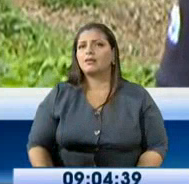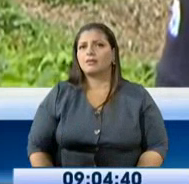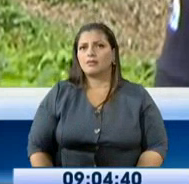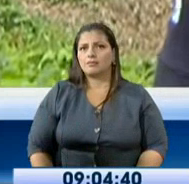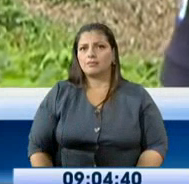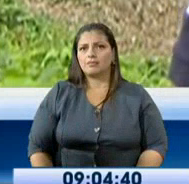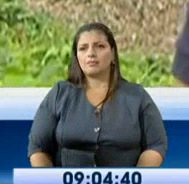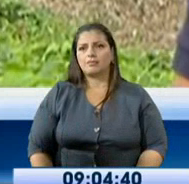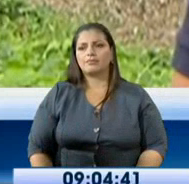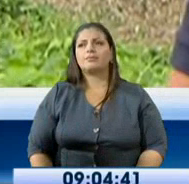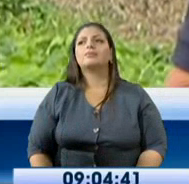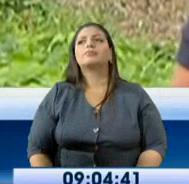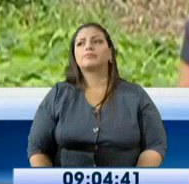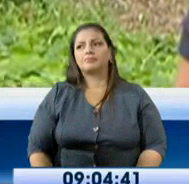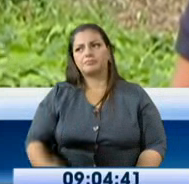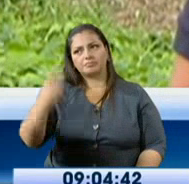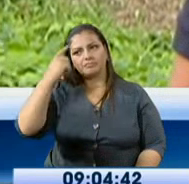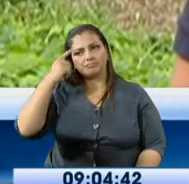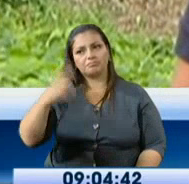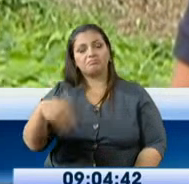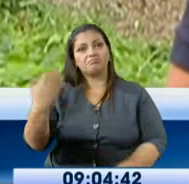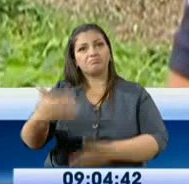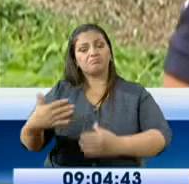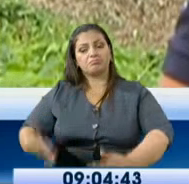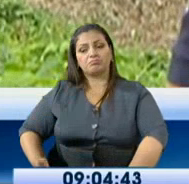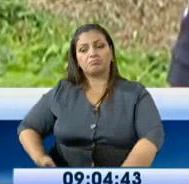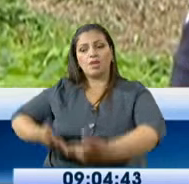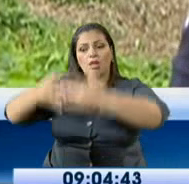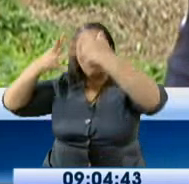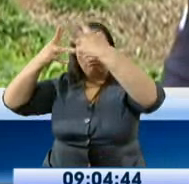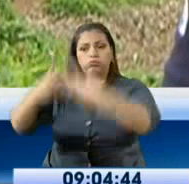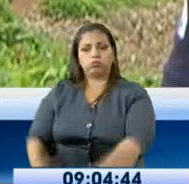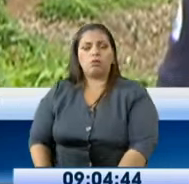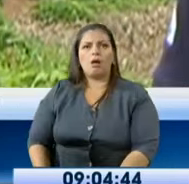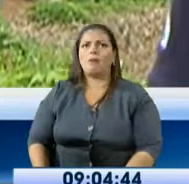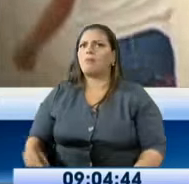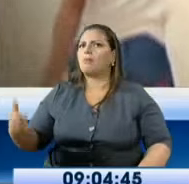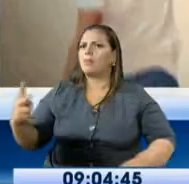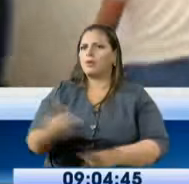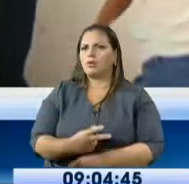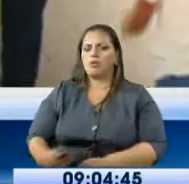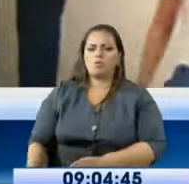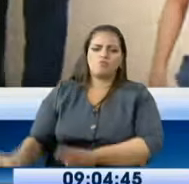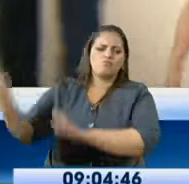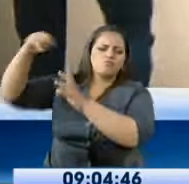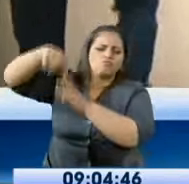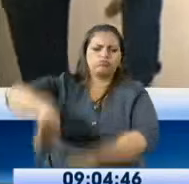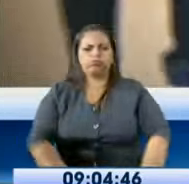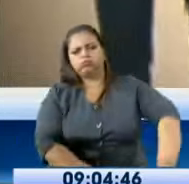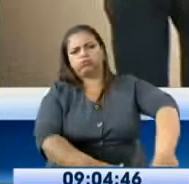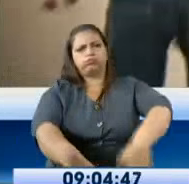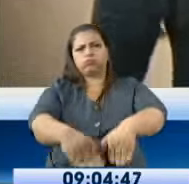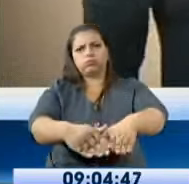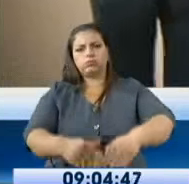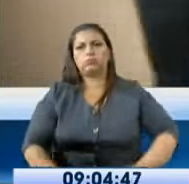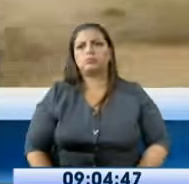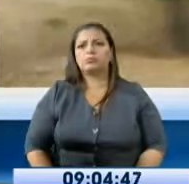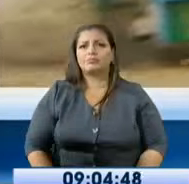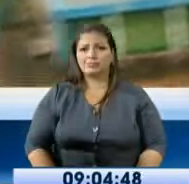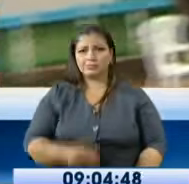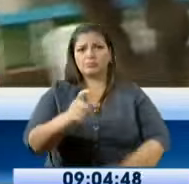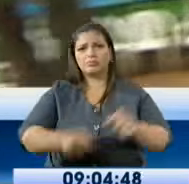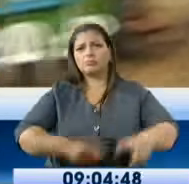muro, tendríamos pérdidas lamentables, tal vez no solo de bienes, sino de vidas humanas. Es un recinto que vive de la agricultura y temen